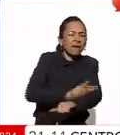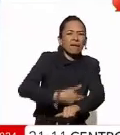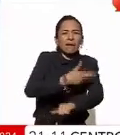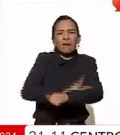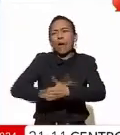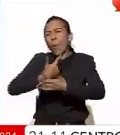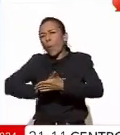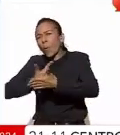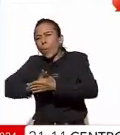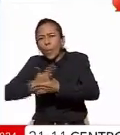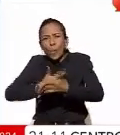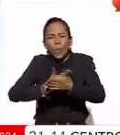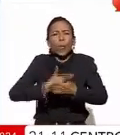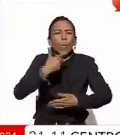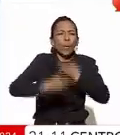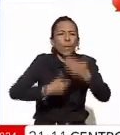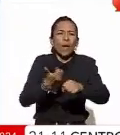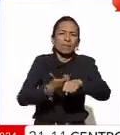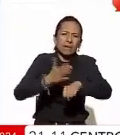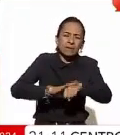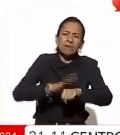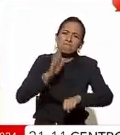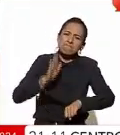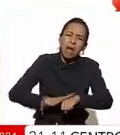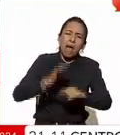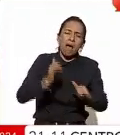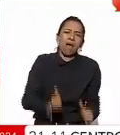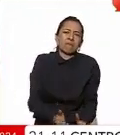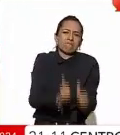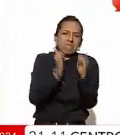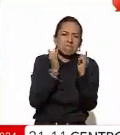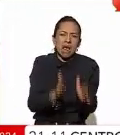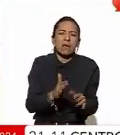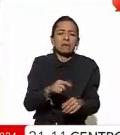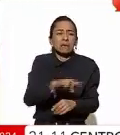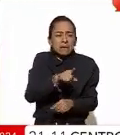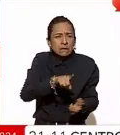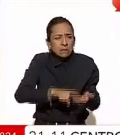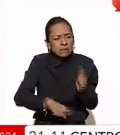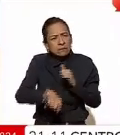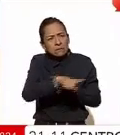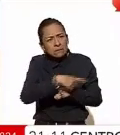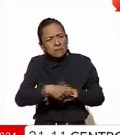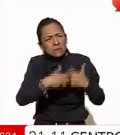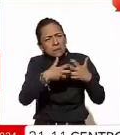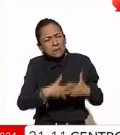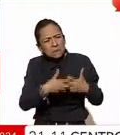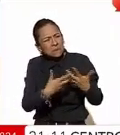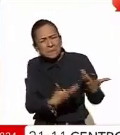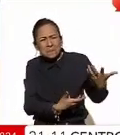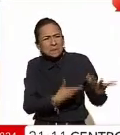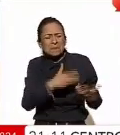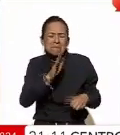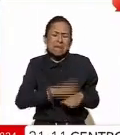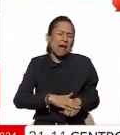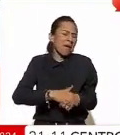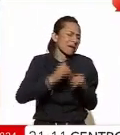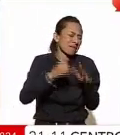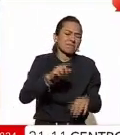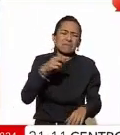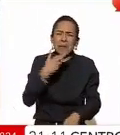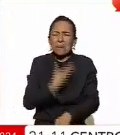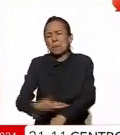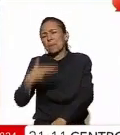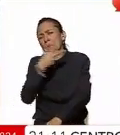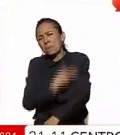contabilidad adicional, procesos administrativos adicionales que simplemente cargaron a la estructura de procesos y de una